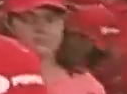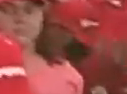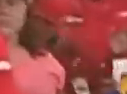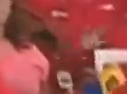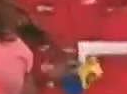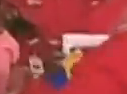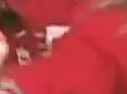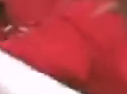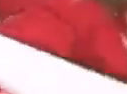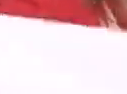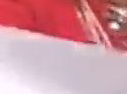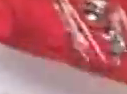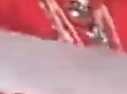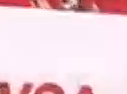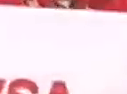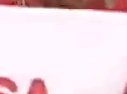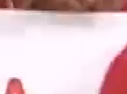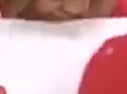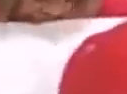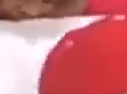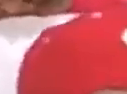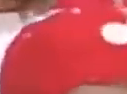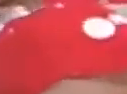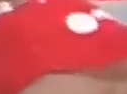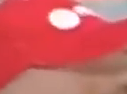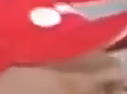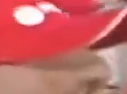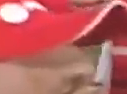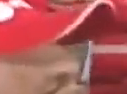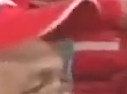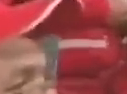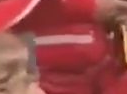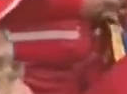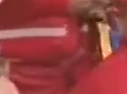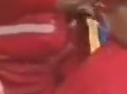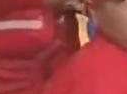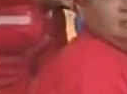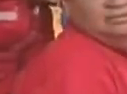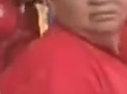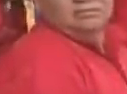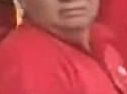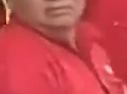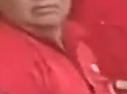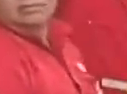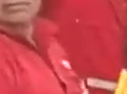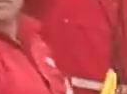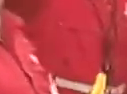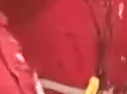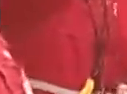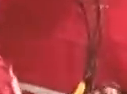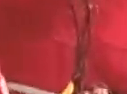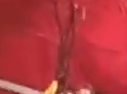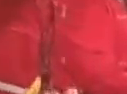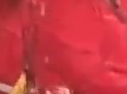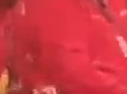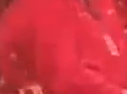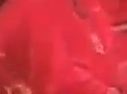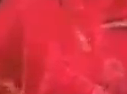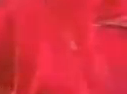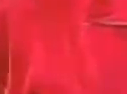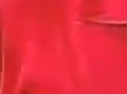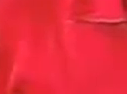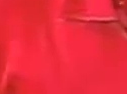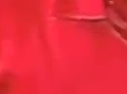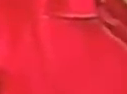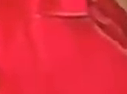petrolero orquestado por la derecha venezolana y la cúpula empresarial fue considerado por el comandante Hugo Chávez y